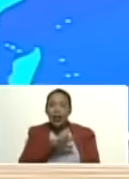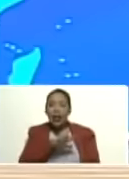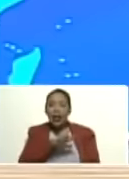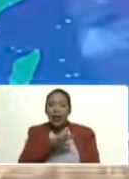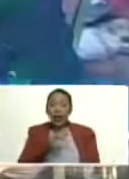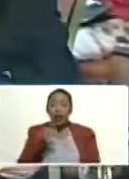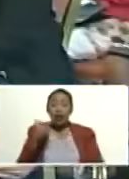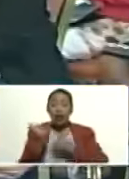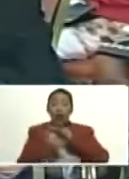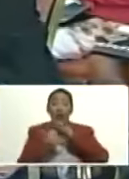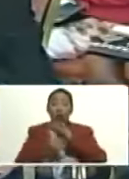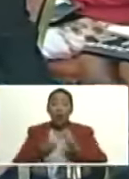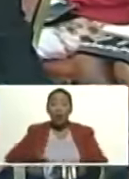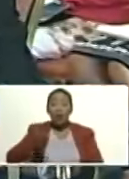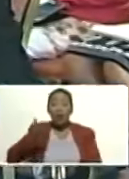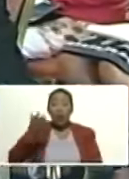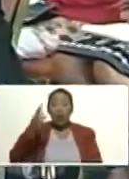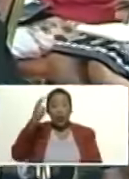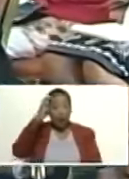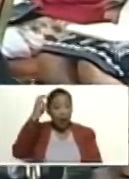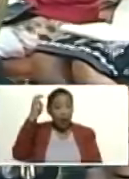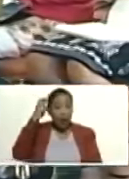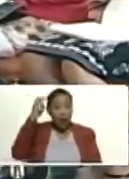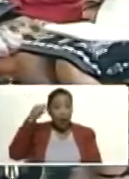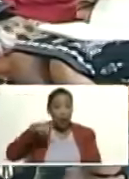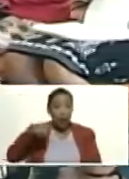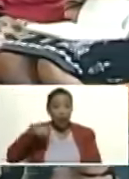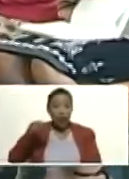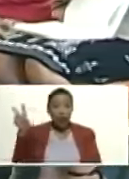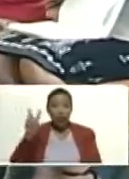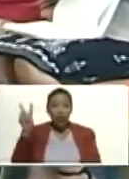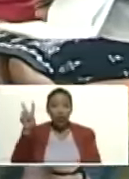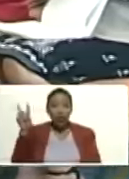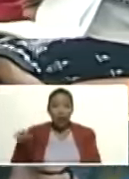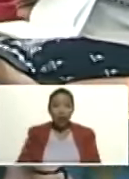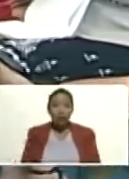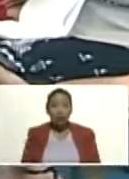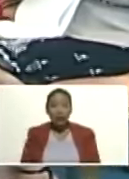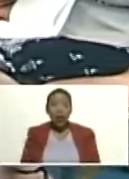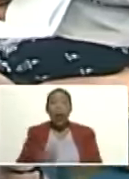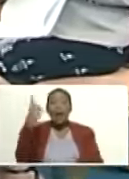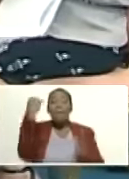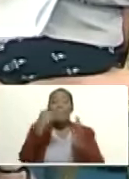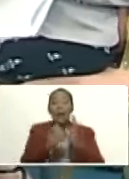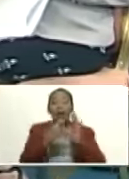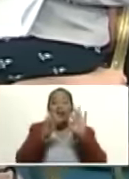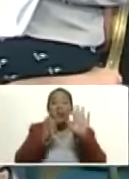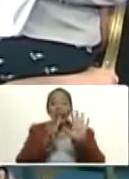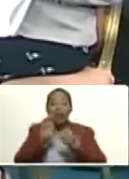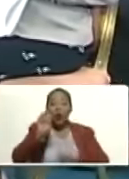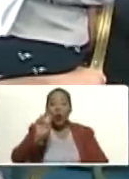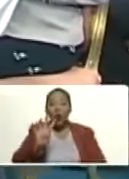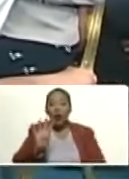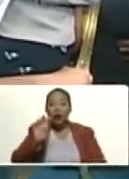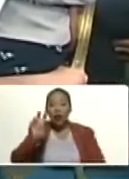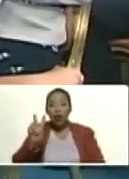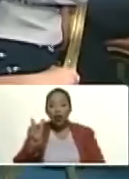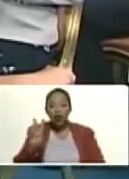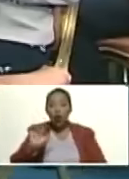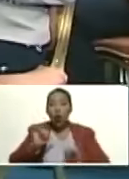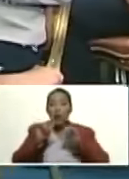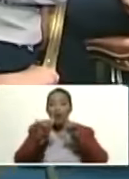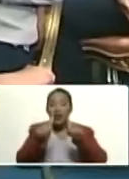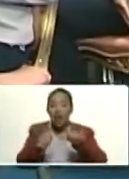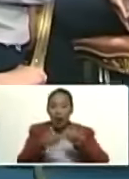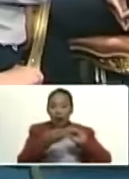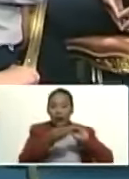prestigioso instituto de nuestra Cancillería, ya para 1742 empezaba la